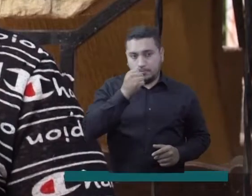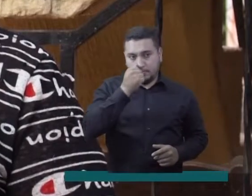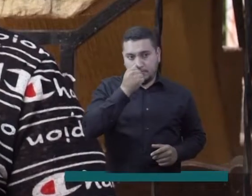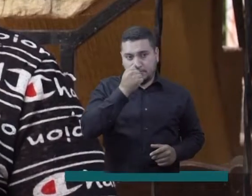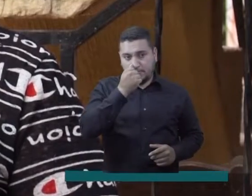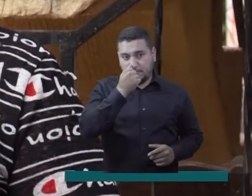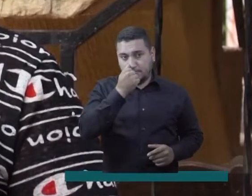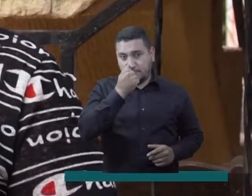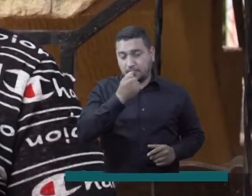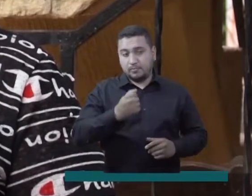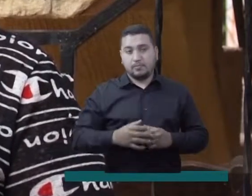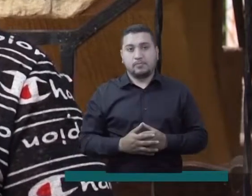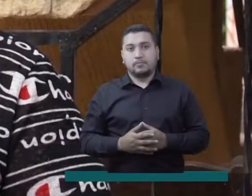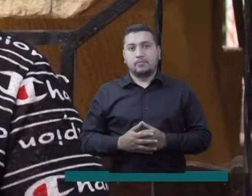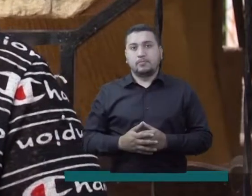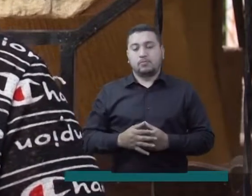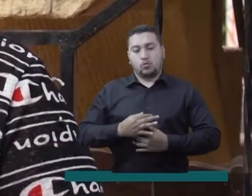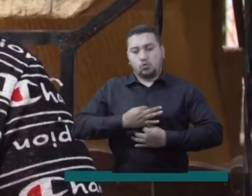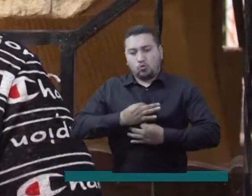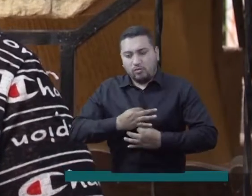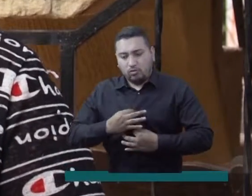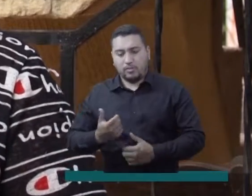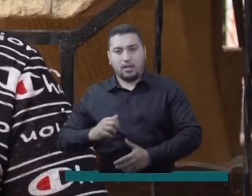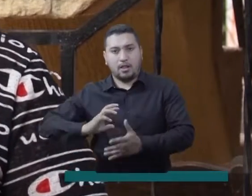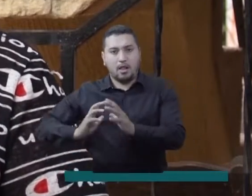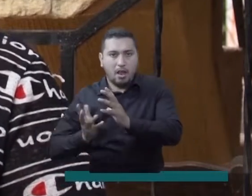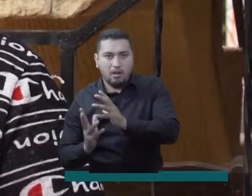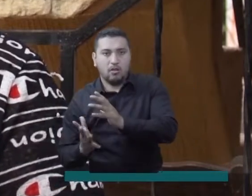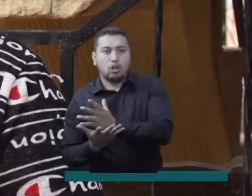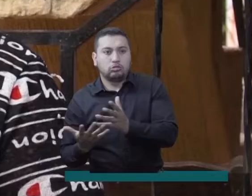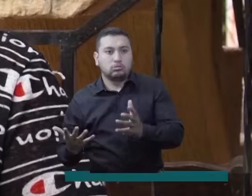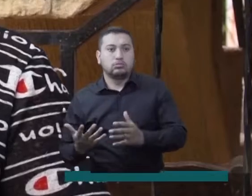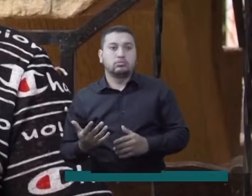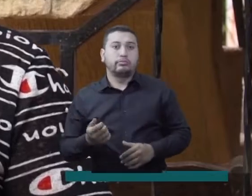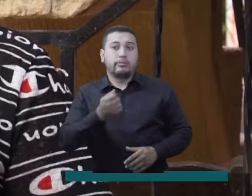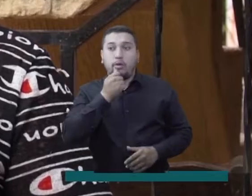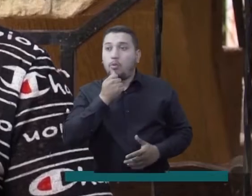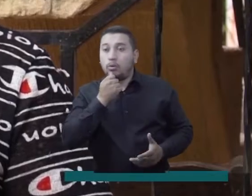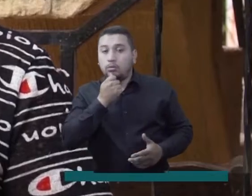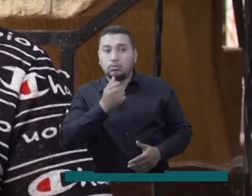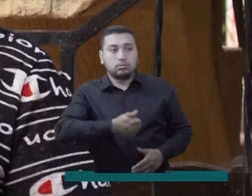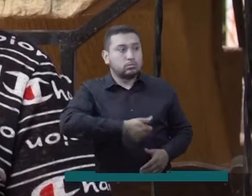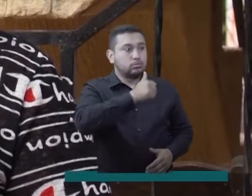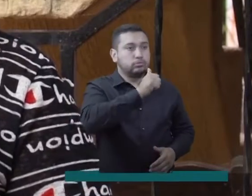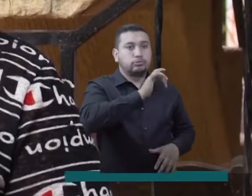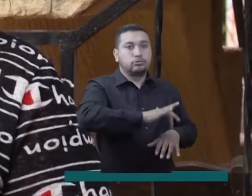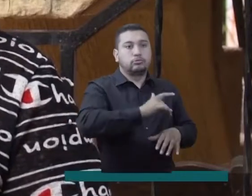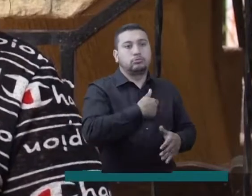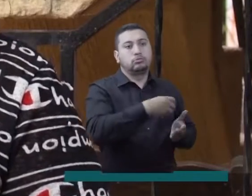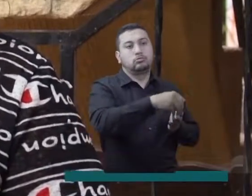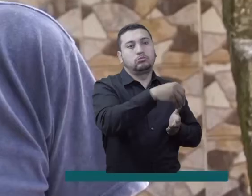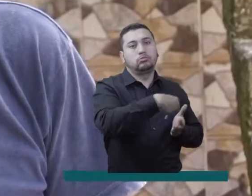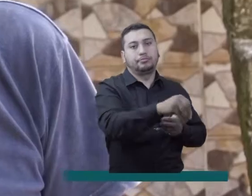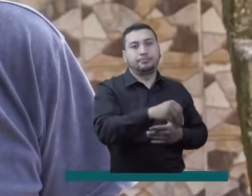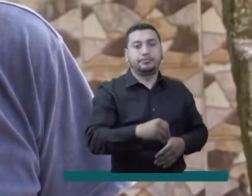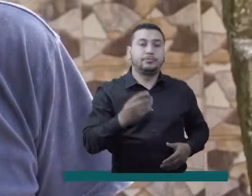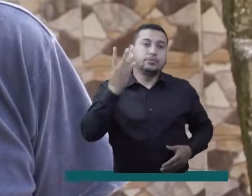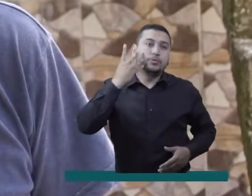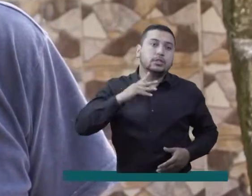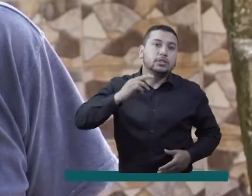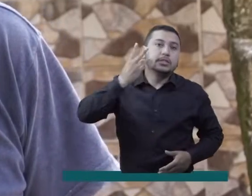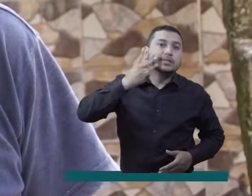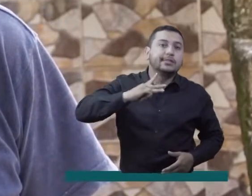costo y estamos, o sea, sin lavar uniformes para los alimentos, y costos porque hasta agua nos toca comprar para tomar ya. Hemos